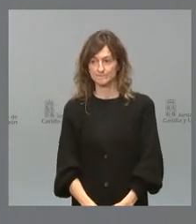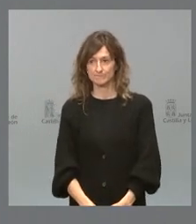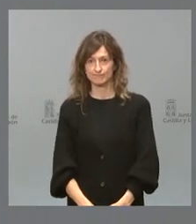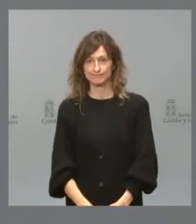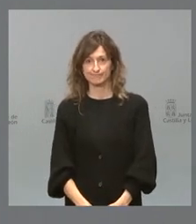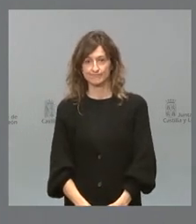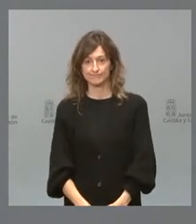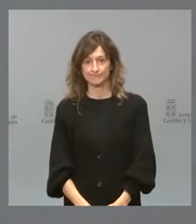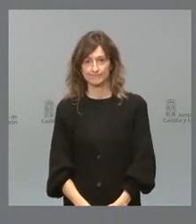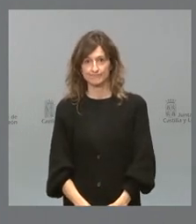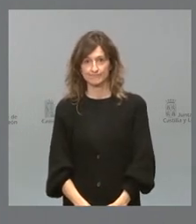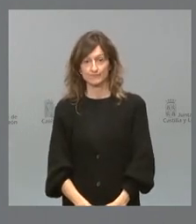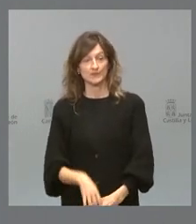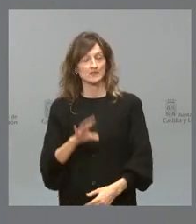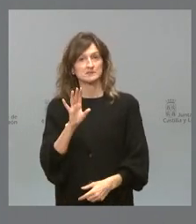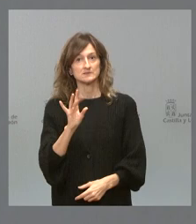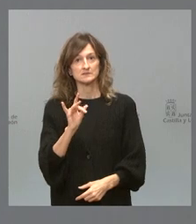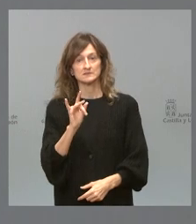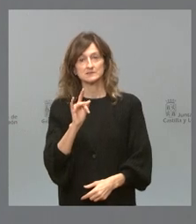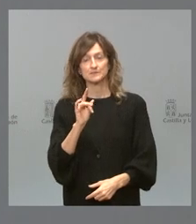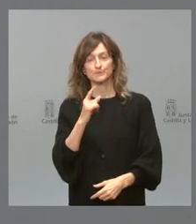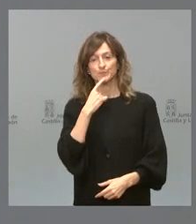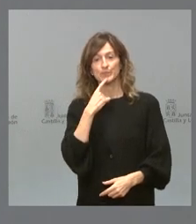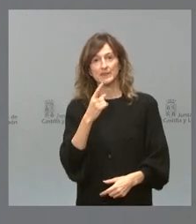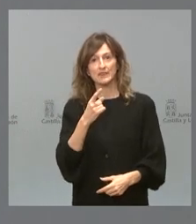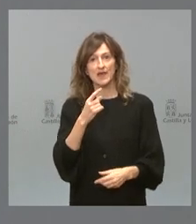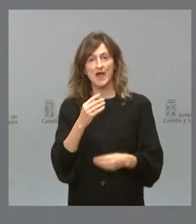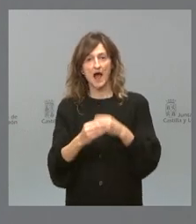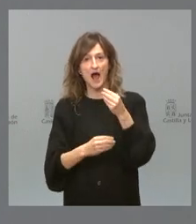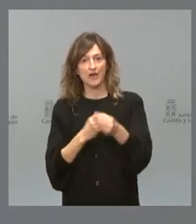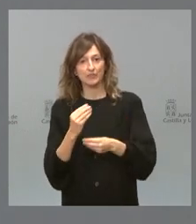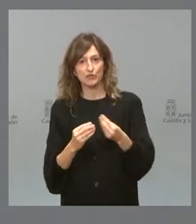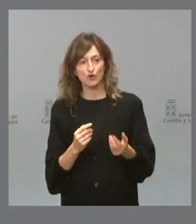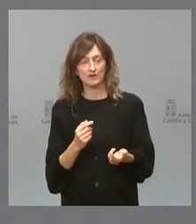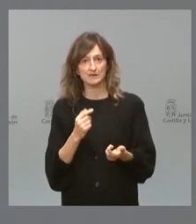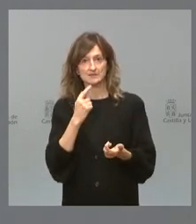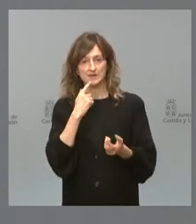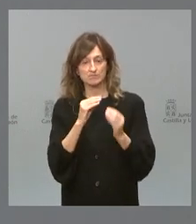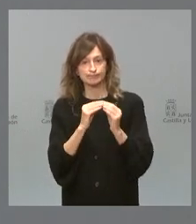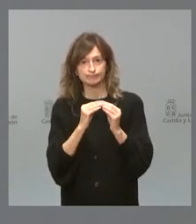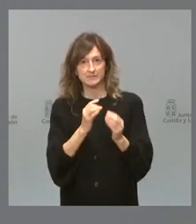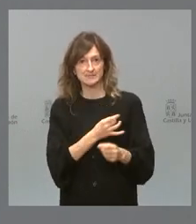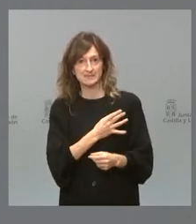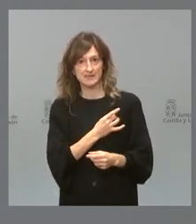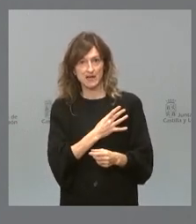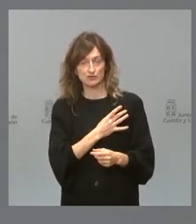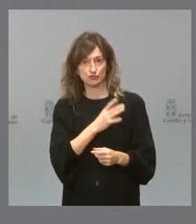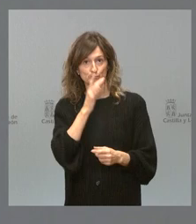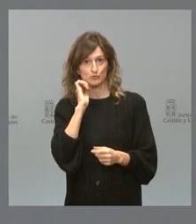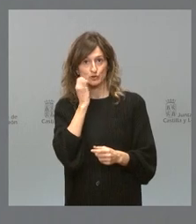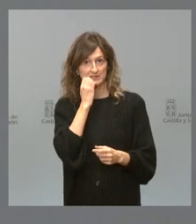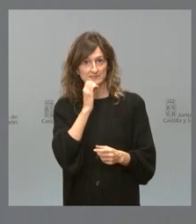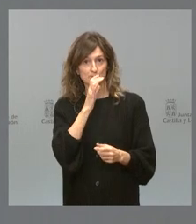se ha dicho respecto a a las acciones que que van a desarrollar los sindicatos en protesta por